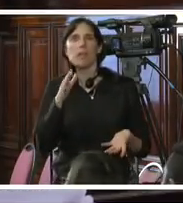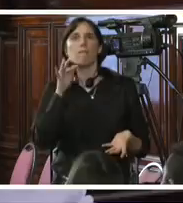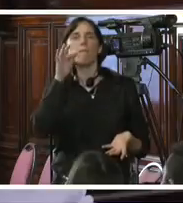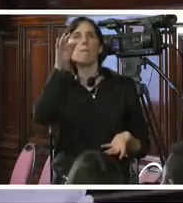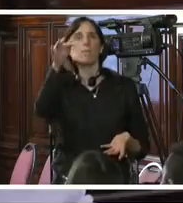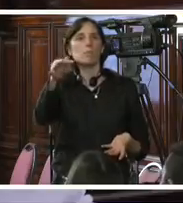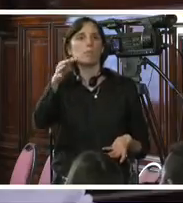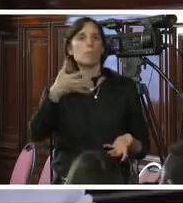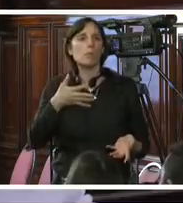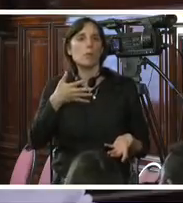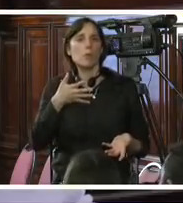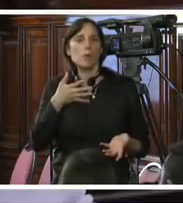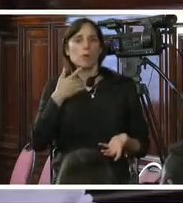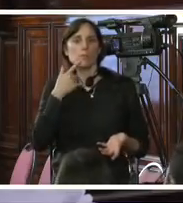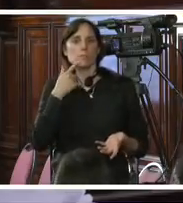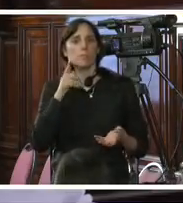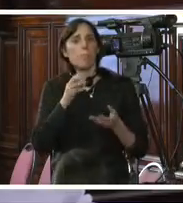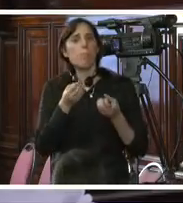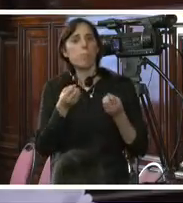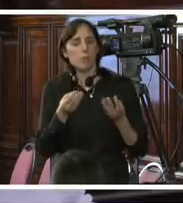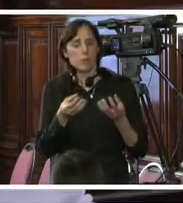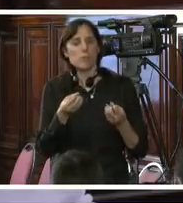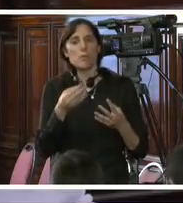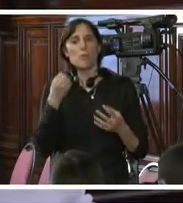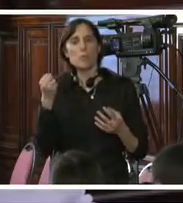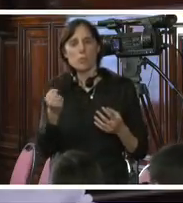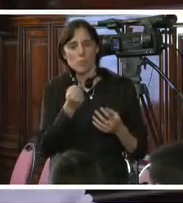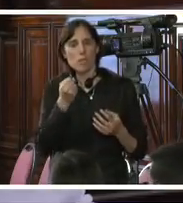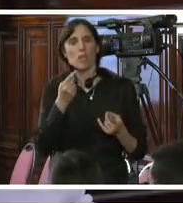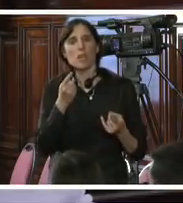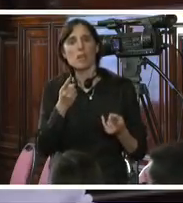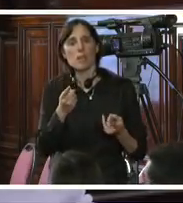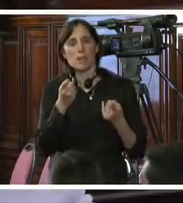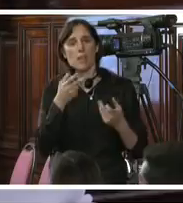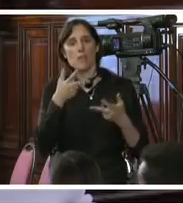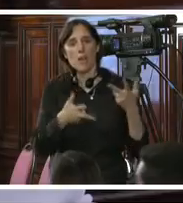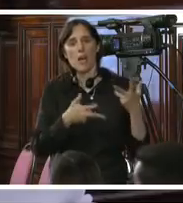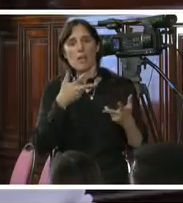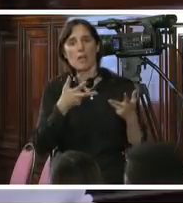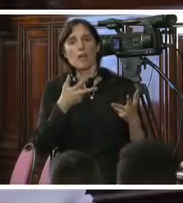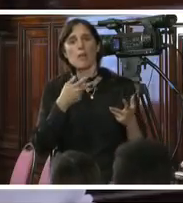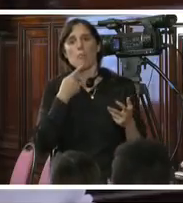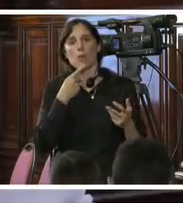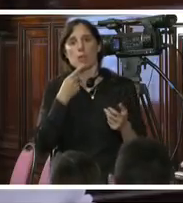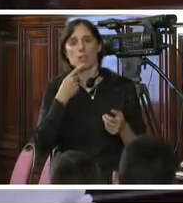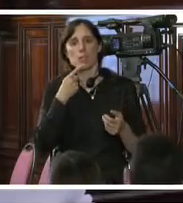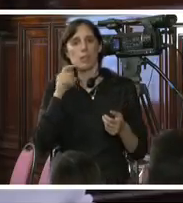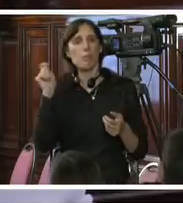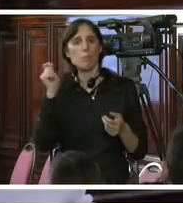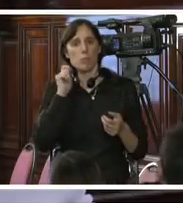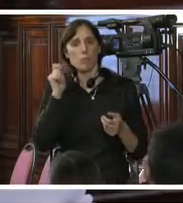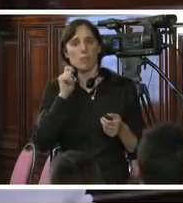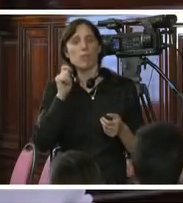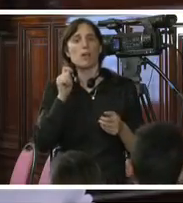vida por un embarazo forzado. Por eso es importante crear e implementar políticas públicas que prevengan